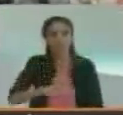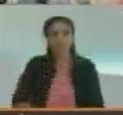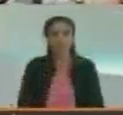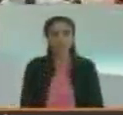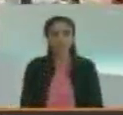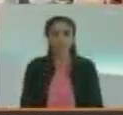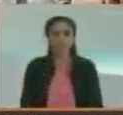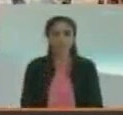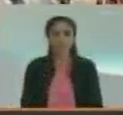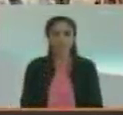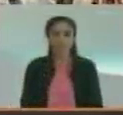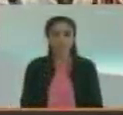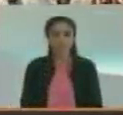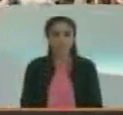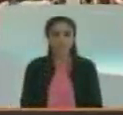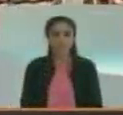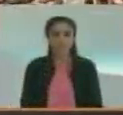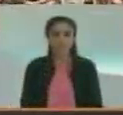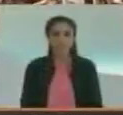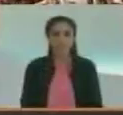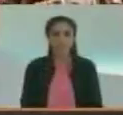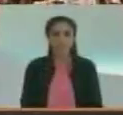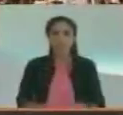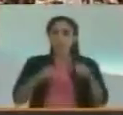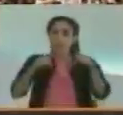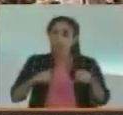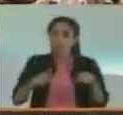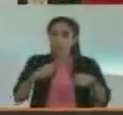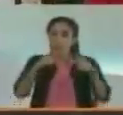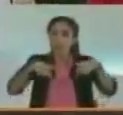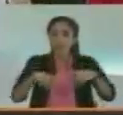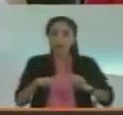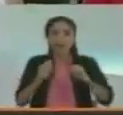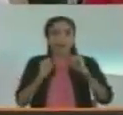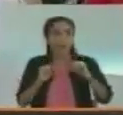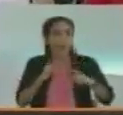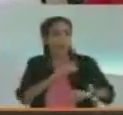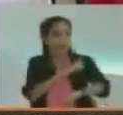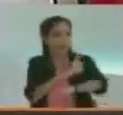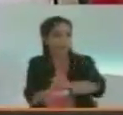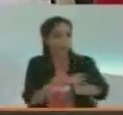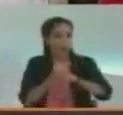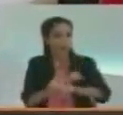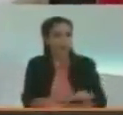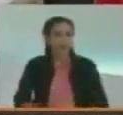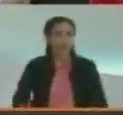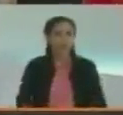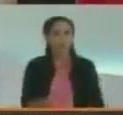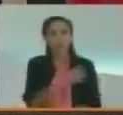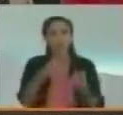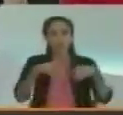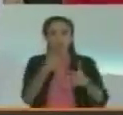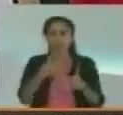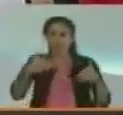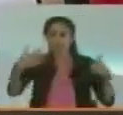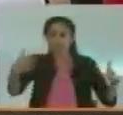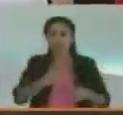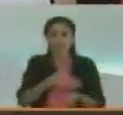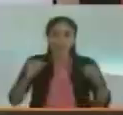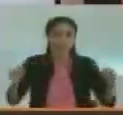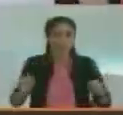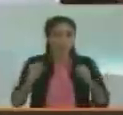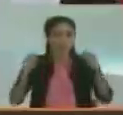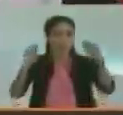la República Carabobo. Y hoy aquí está la fuerza libertadora más grande que podamos sentir. ¡Que viva el pueblo